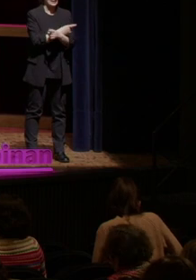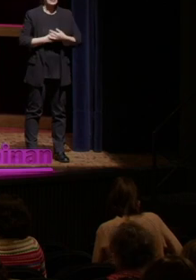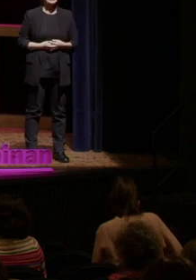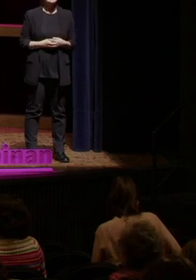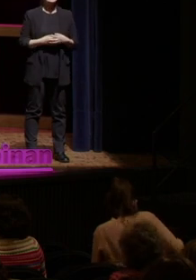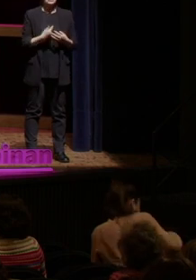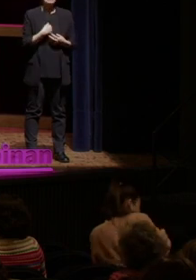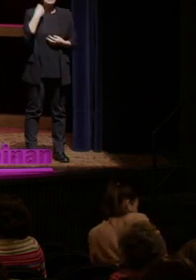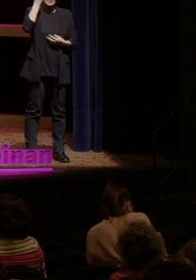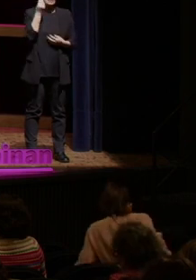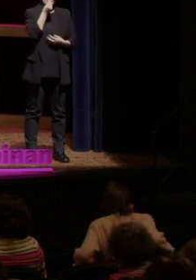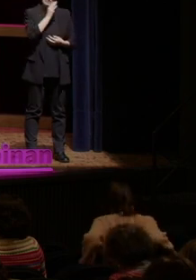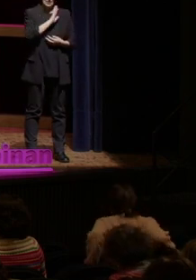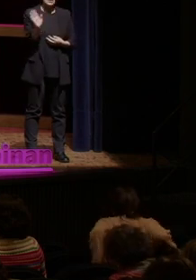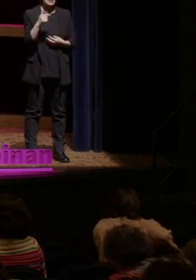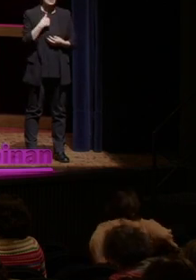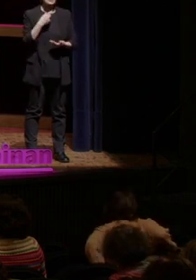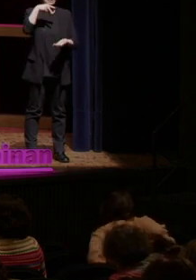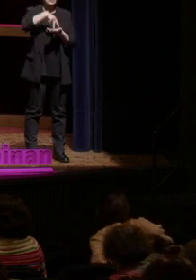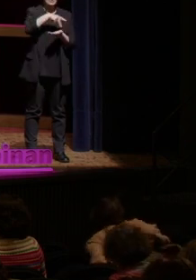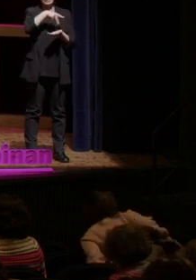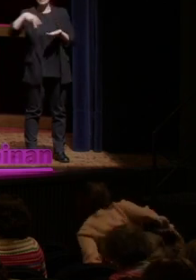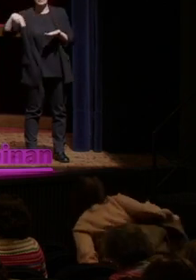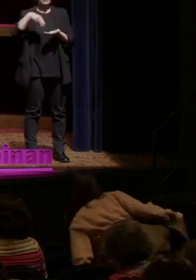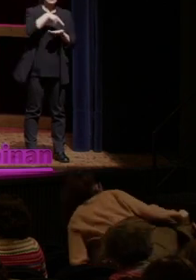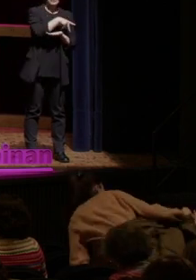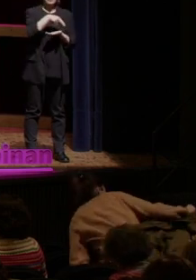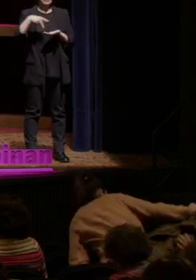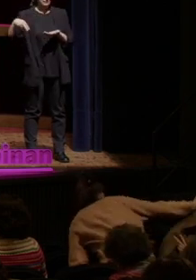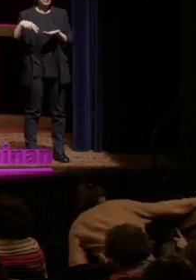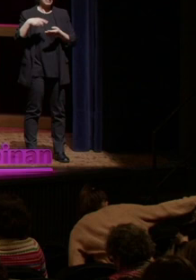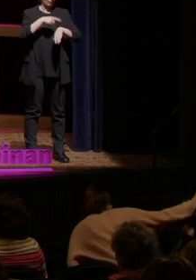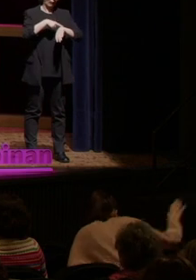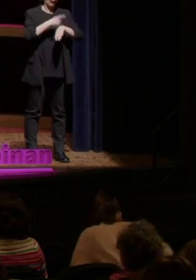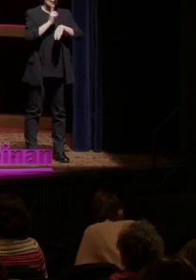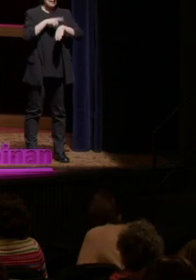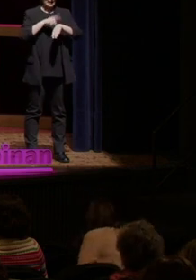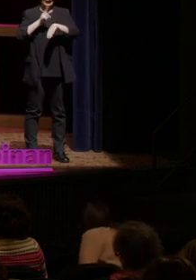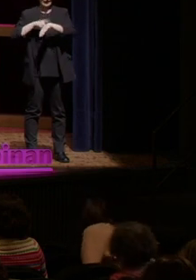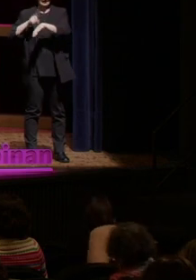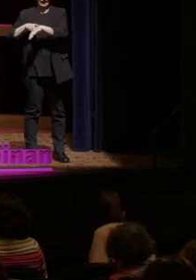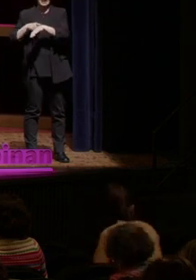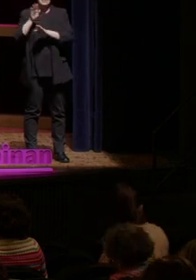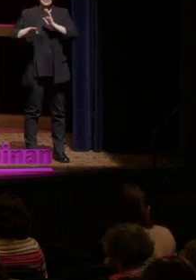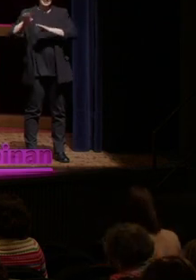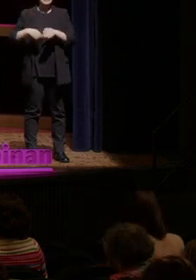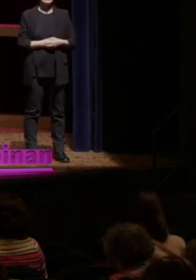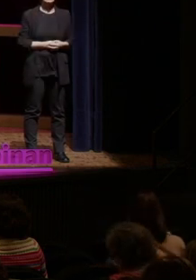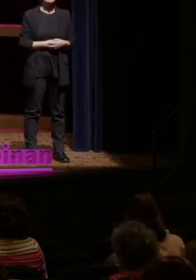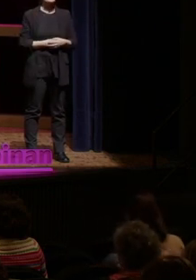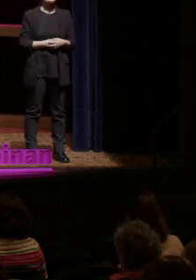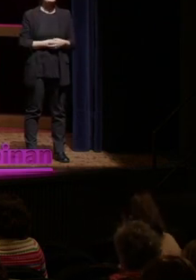pensó que así pues Fabi unos cuantos kilómetros para el contador de pasos este domóbil sea de paso pues ya me puño en